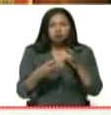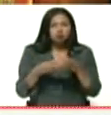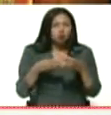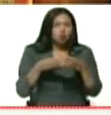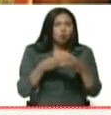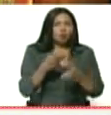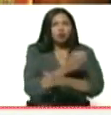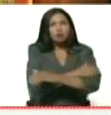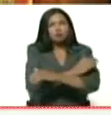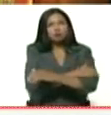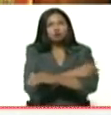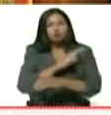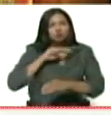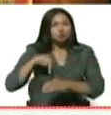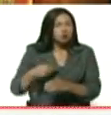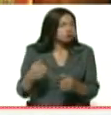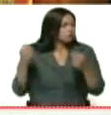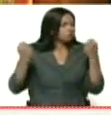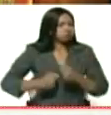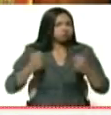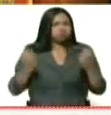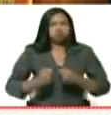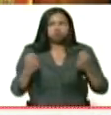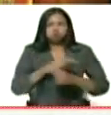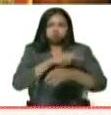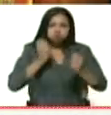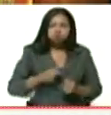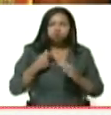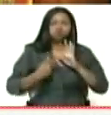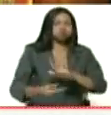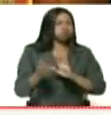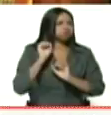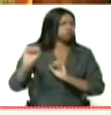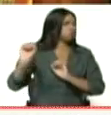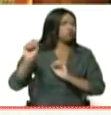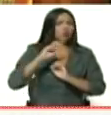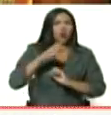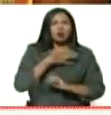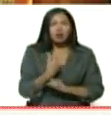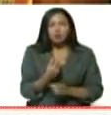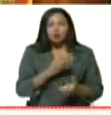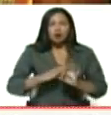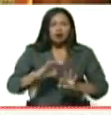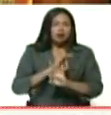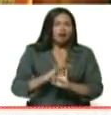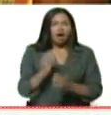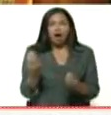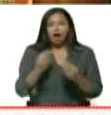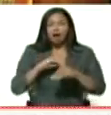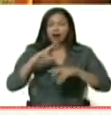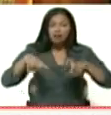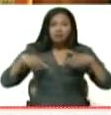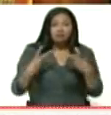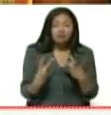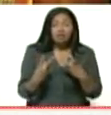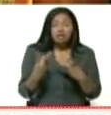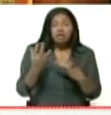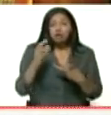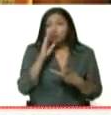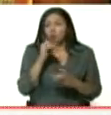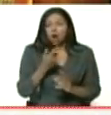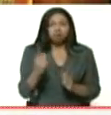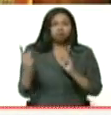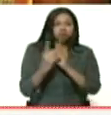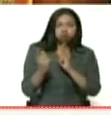oposición nuestra protesta más enérgica y nuestra exigencia de que rectifique. Si no rectifican, no nos ven más las